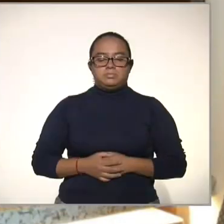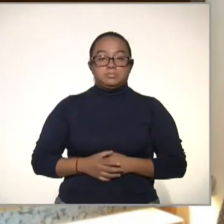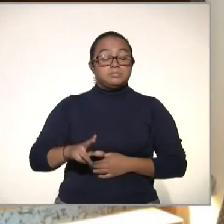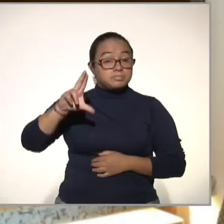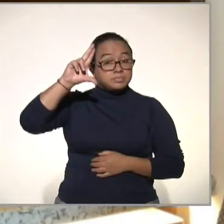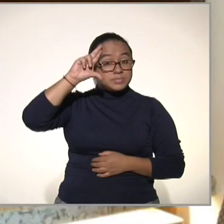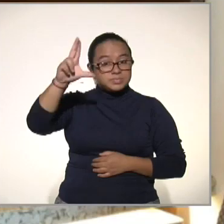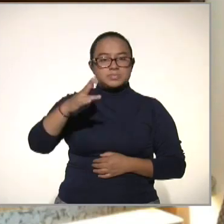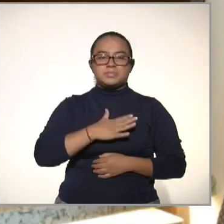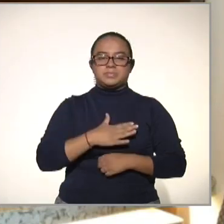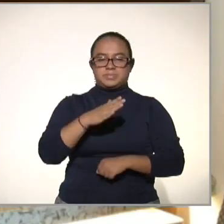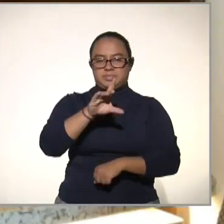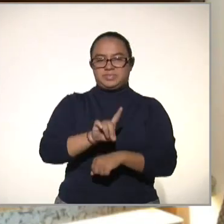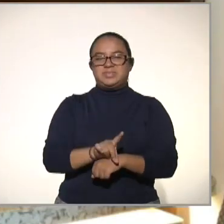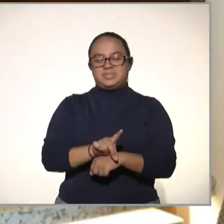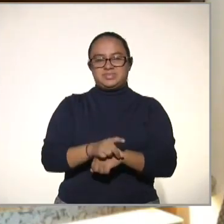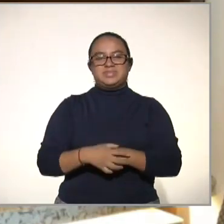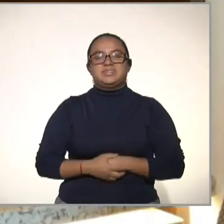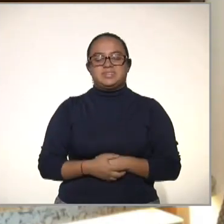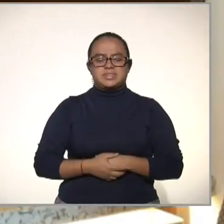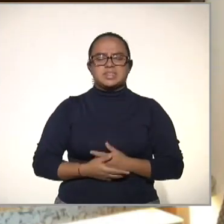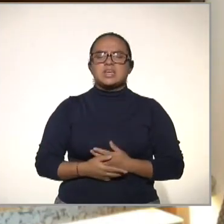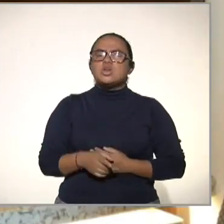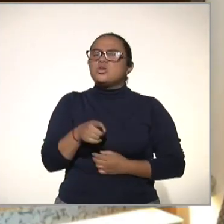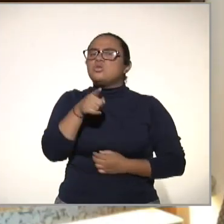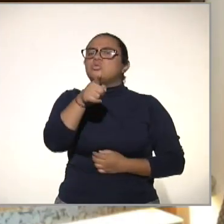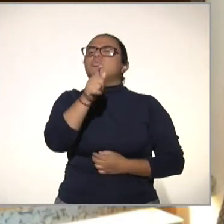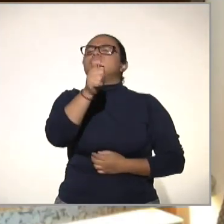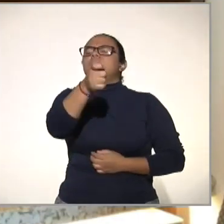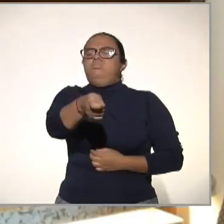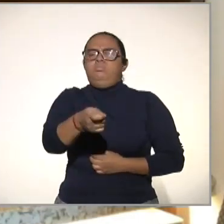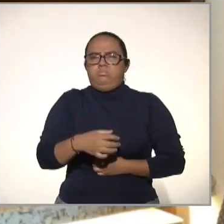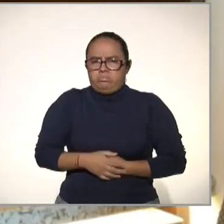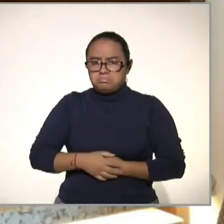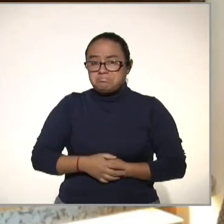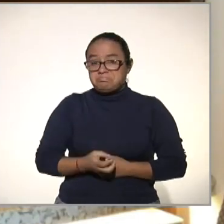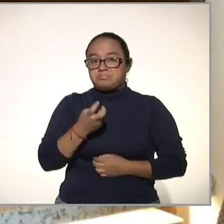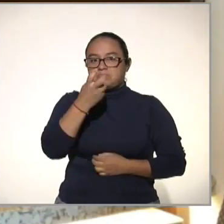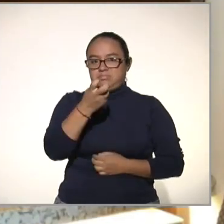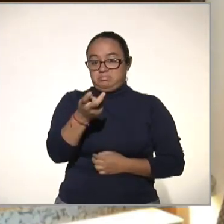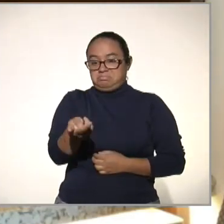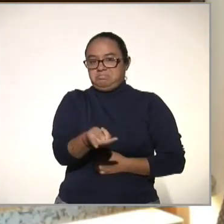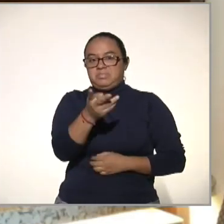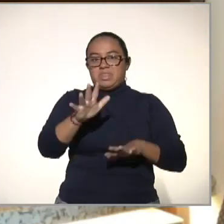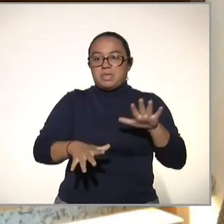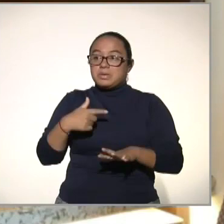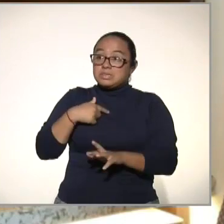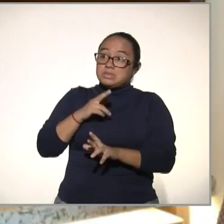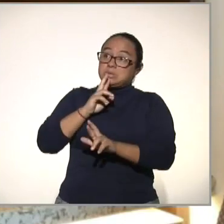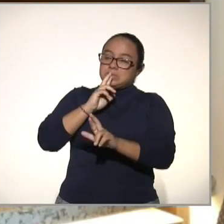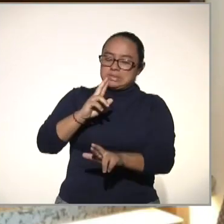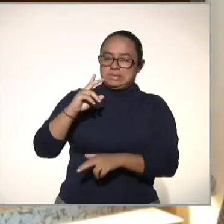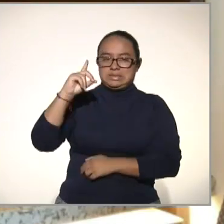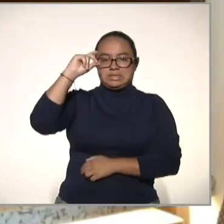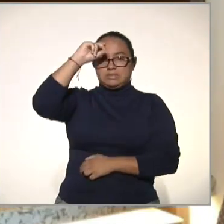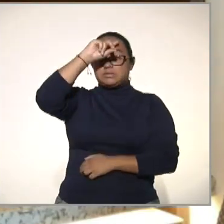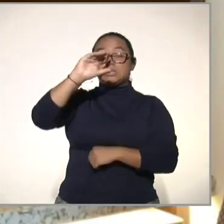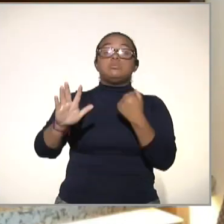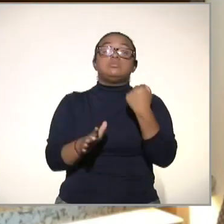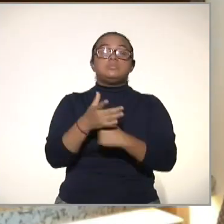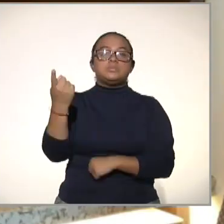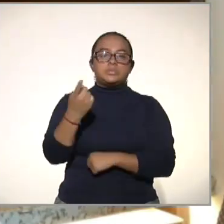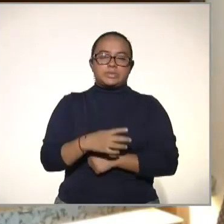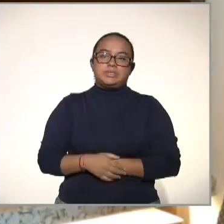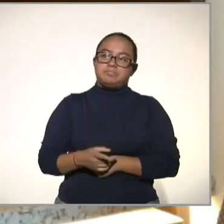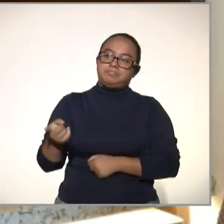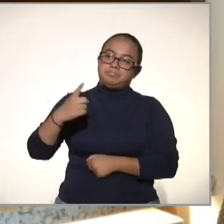Hola, muy buenos días. ¿Quién eres? Esta es la pregunta más difícil de contestarnos, y lo es porque vivimos con